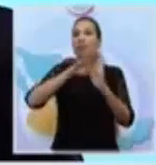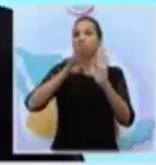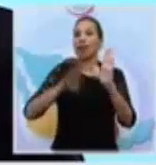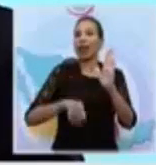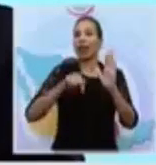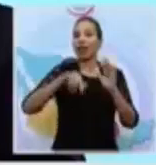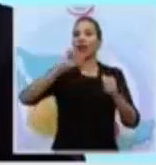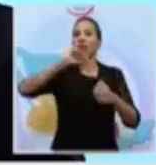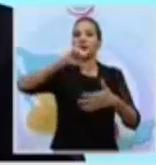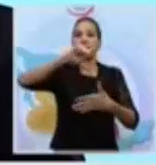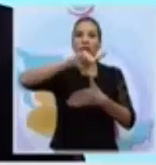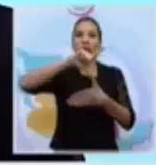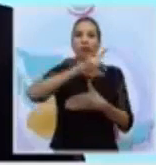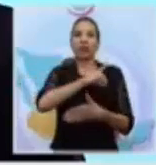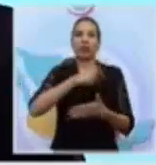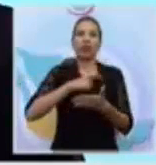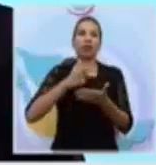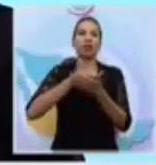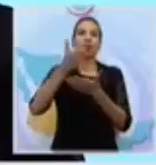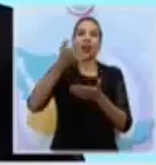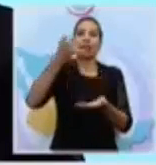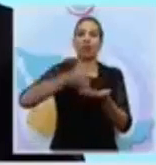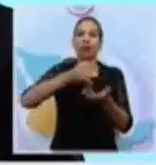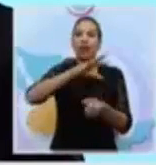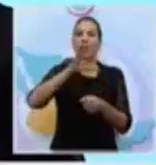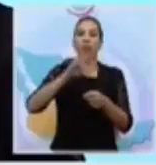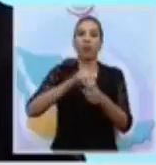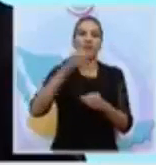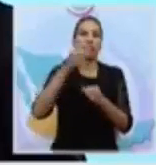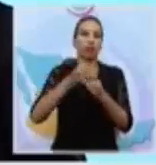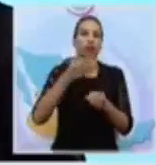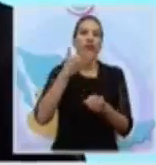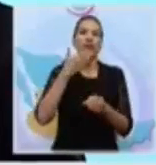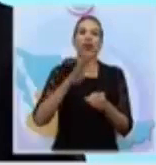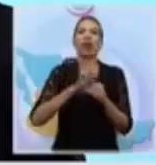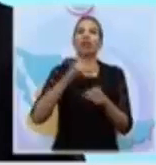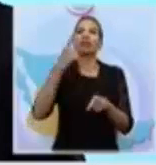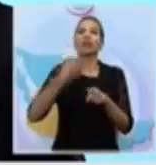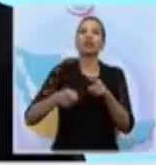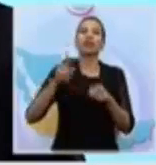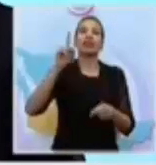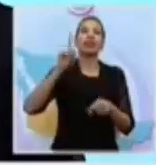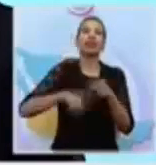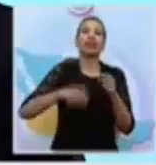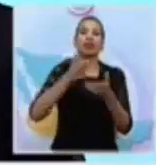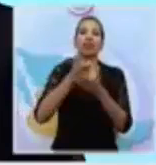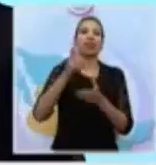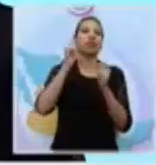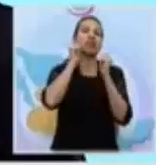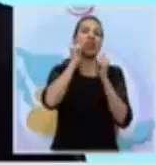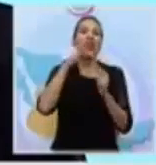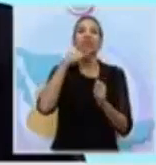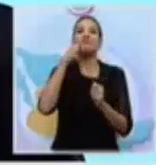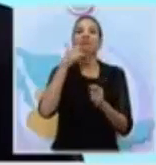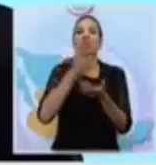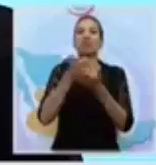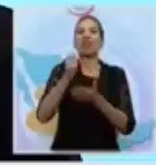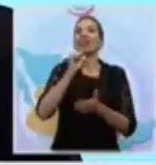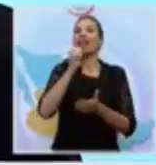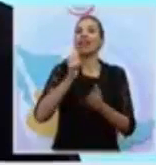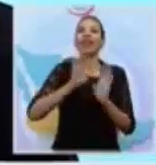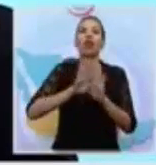América Latina. Deben cobrarse plenamente los impuestos vigentes, combatiendo la elusión, la evasión y la corrupción, y